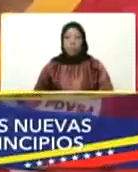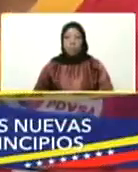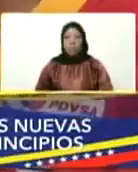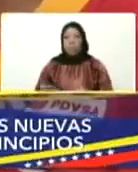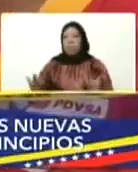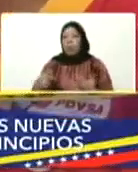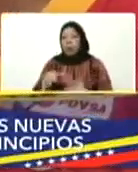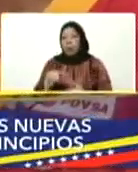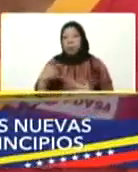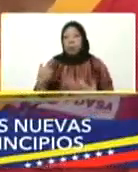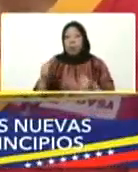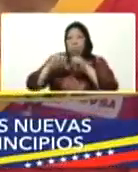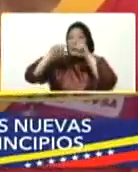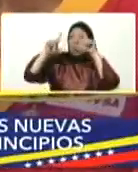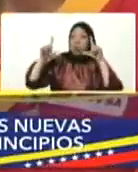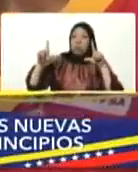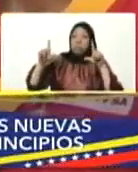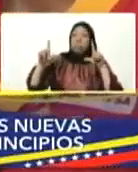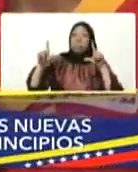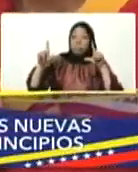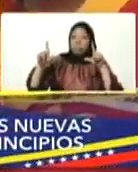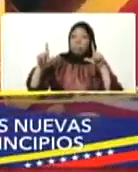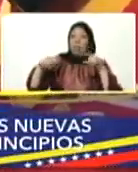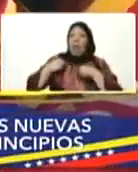Bueno, que alarmó